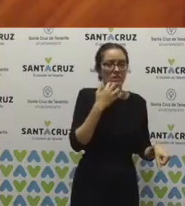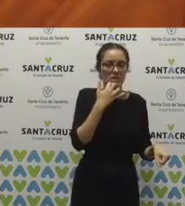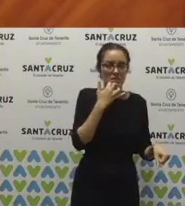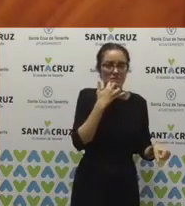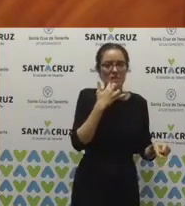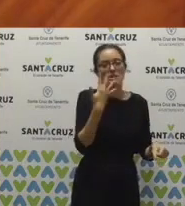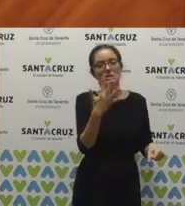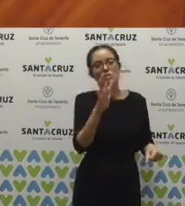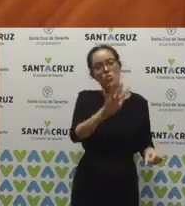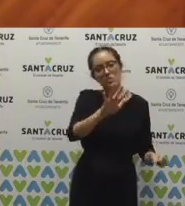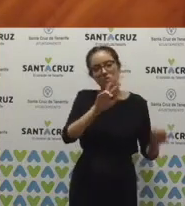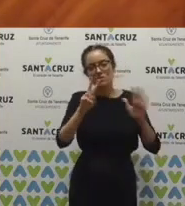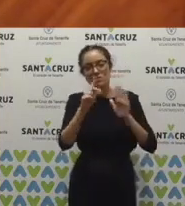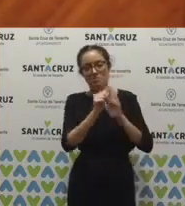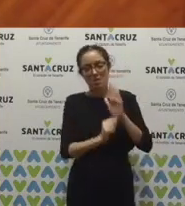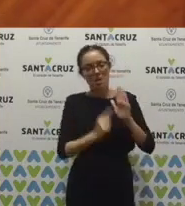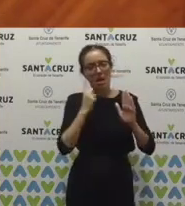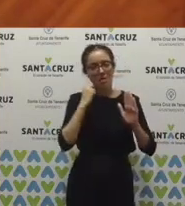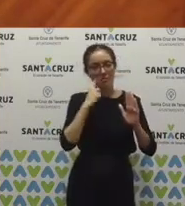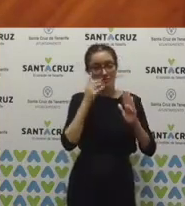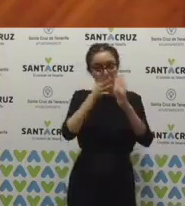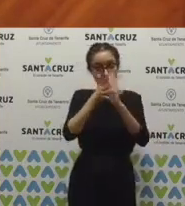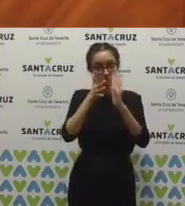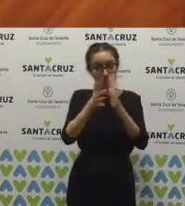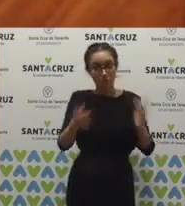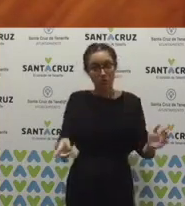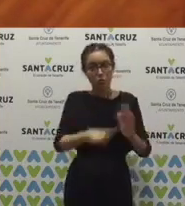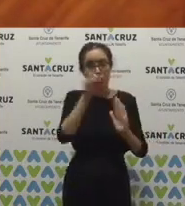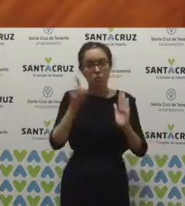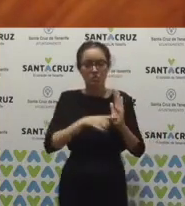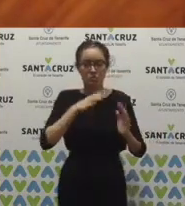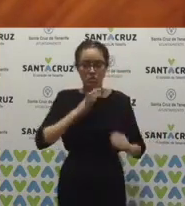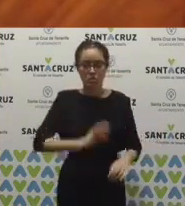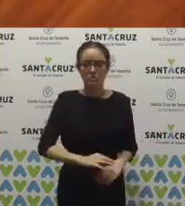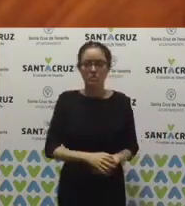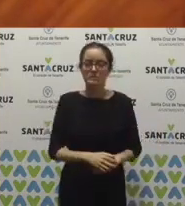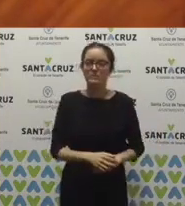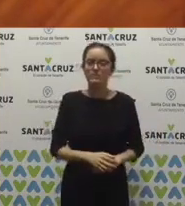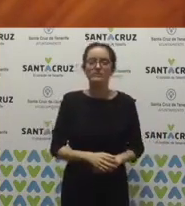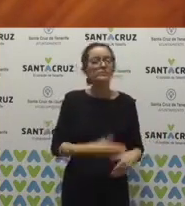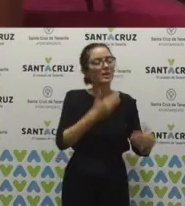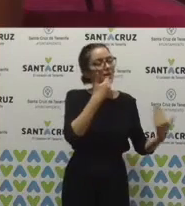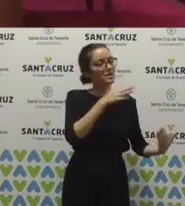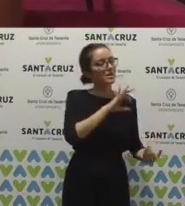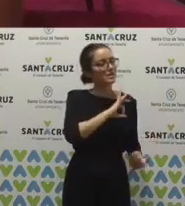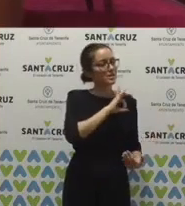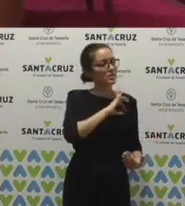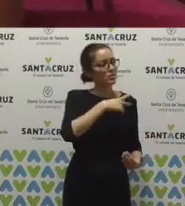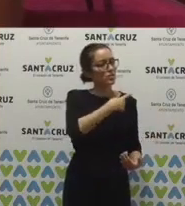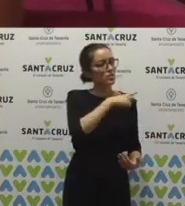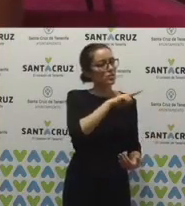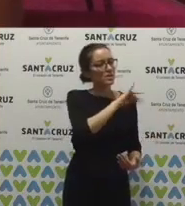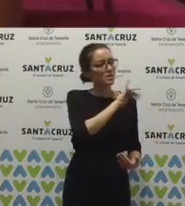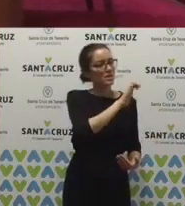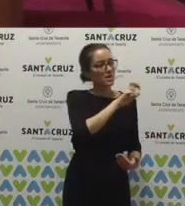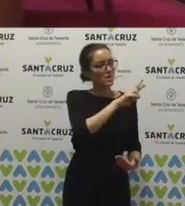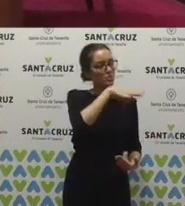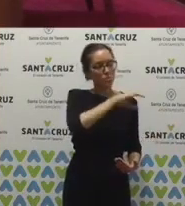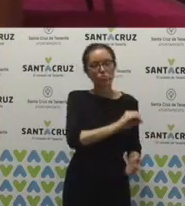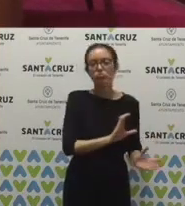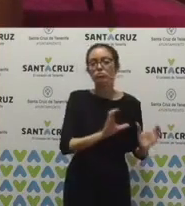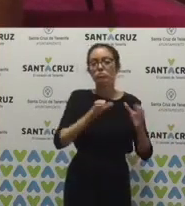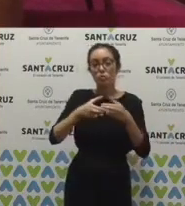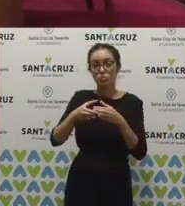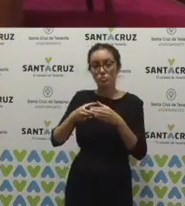57 medidas que proponemos muchas gracias a guillermo por monedas podemos